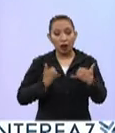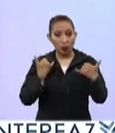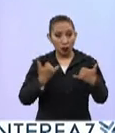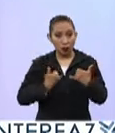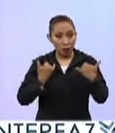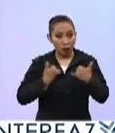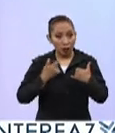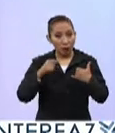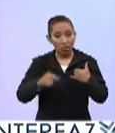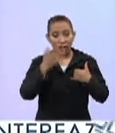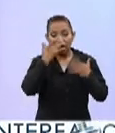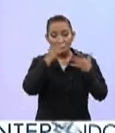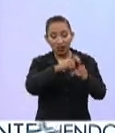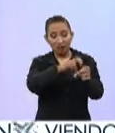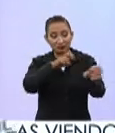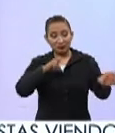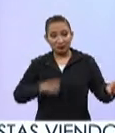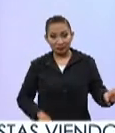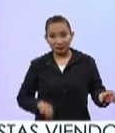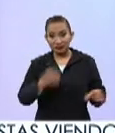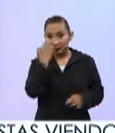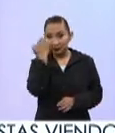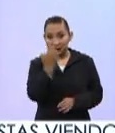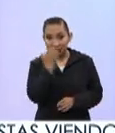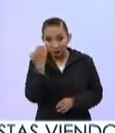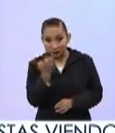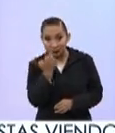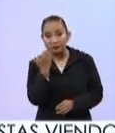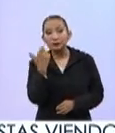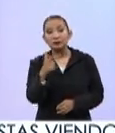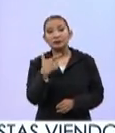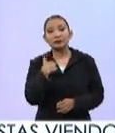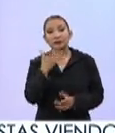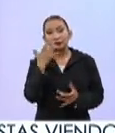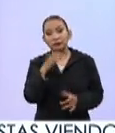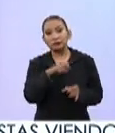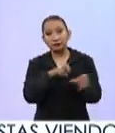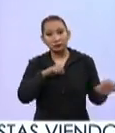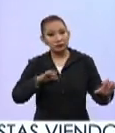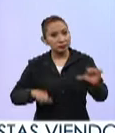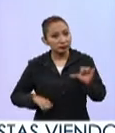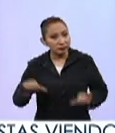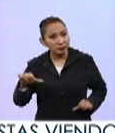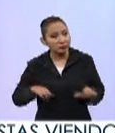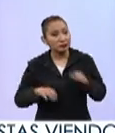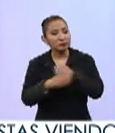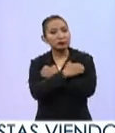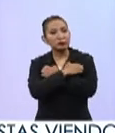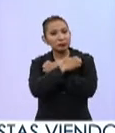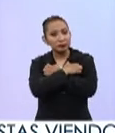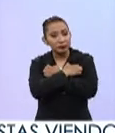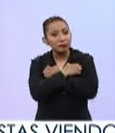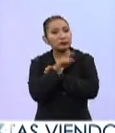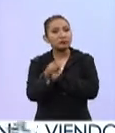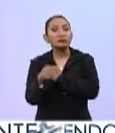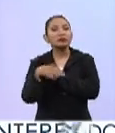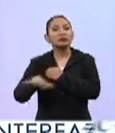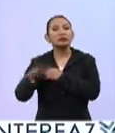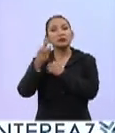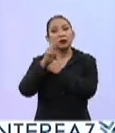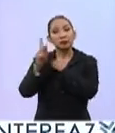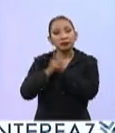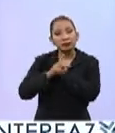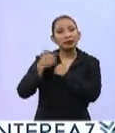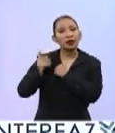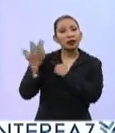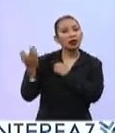que desertan de las escuelas, desertan de las actividades educativas, ya sea en los países